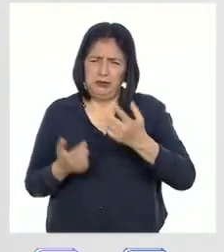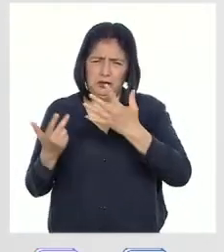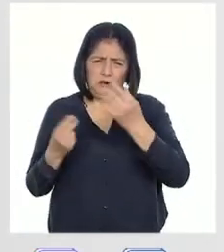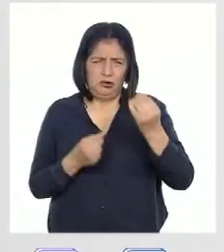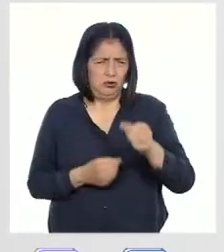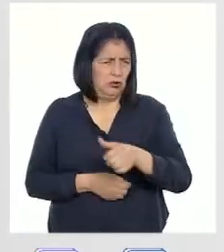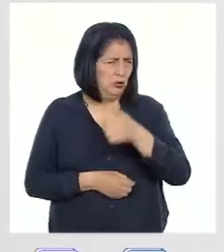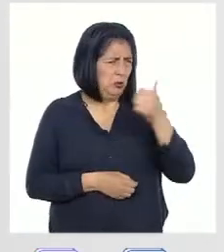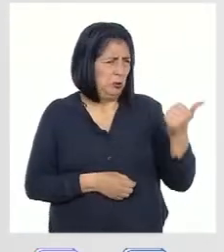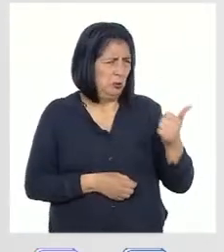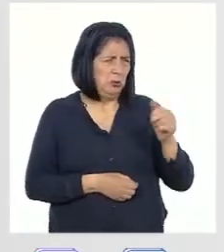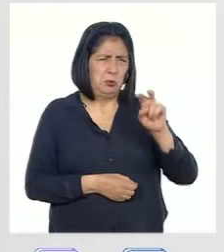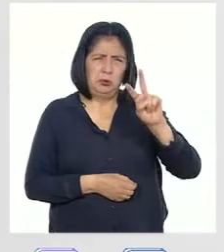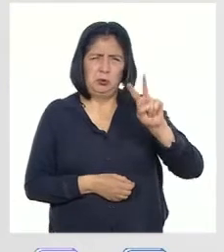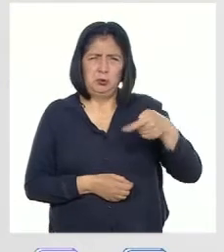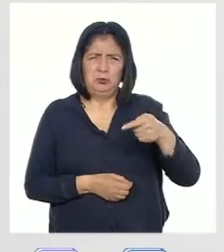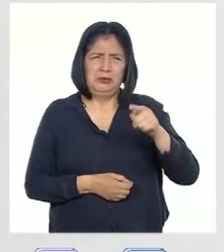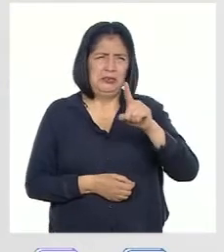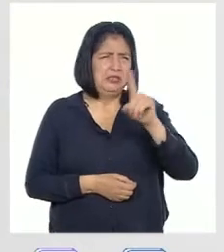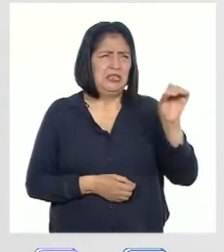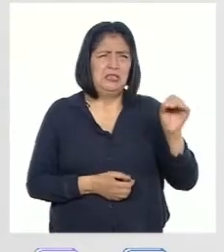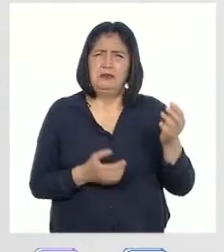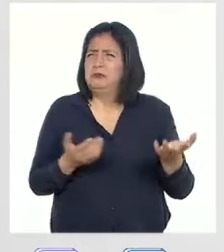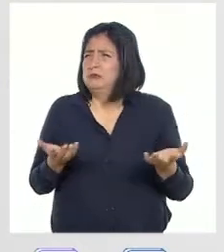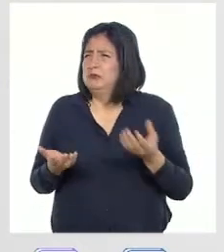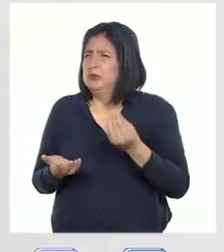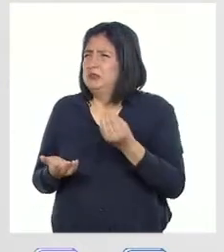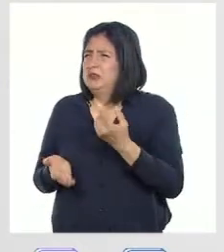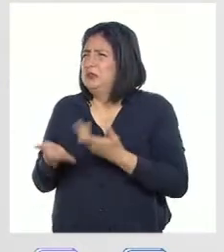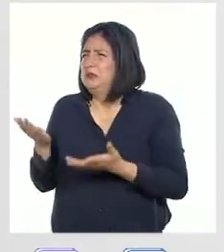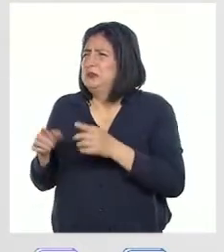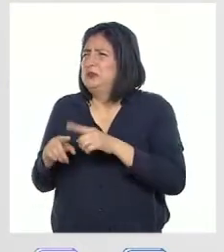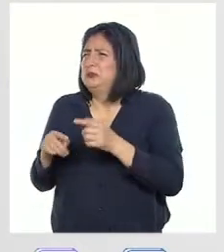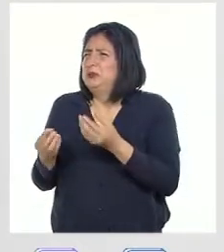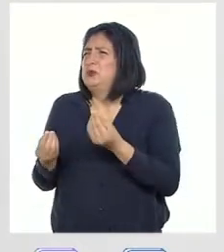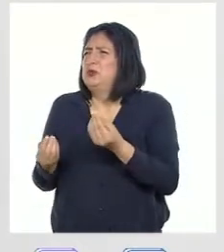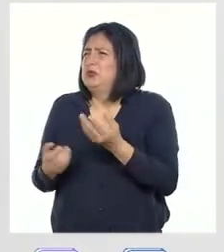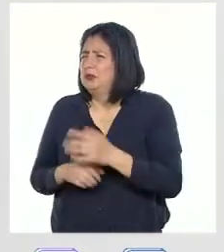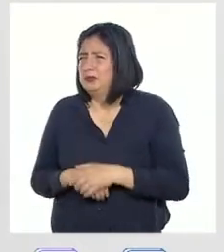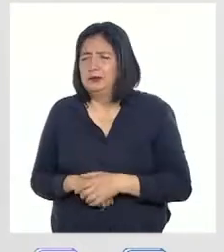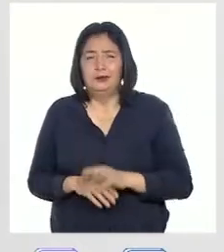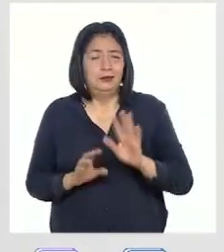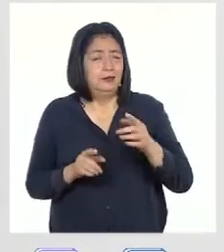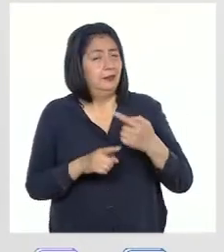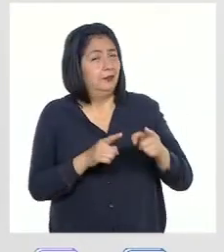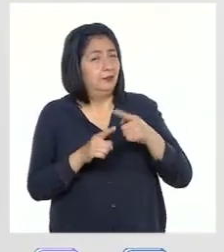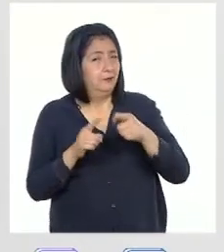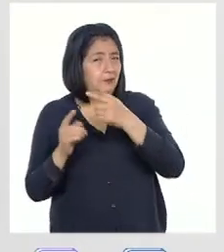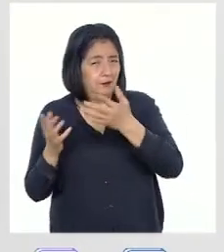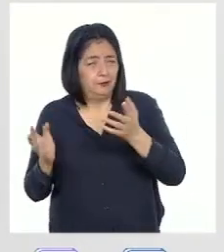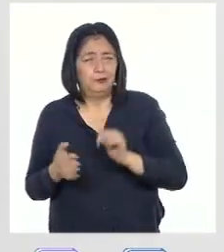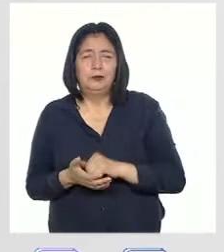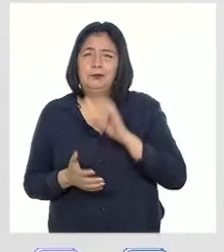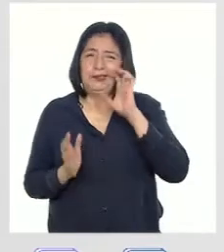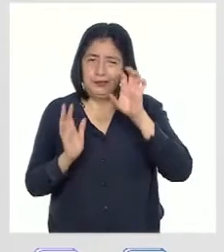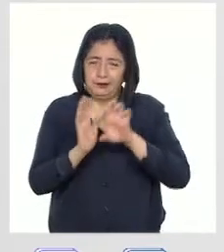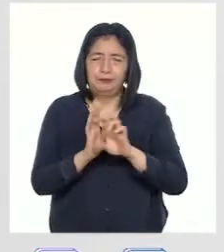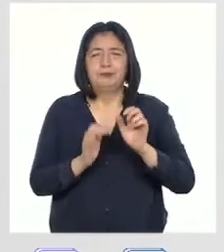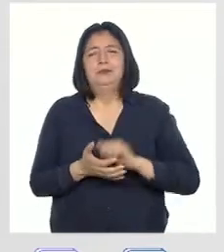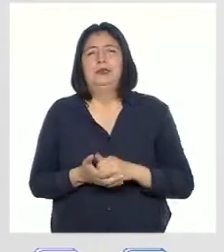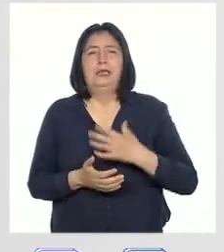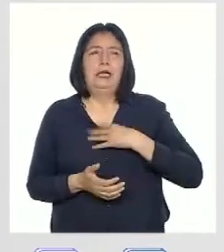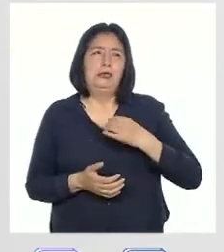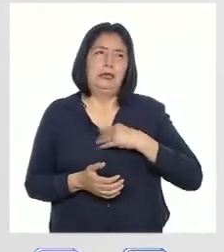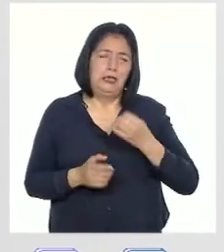y en otros 2100 kilocalorías? ¿De qué depende esa cantidad? De varios factores, como por ejemplo,